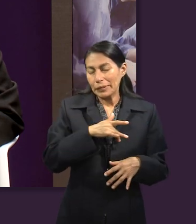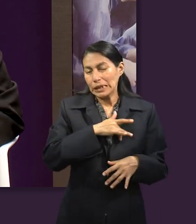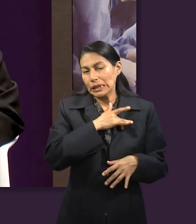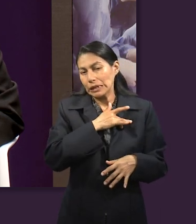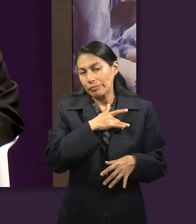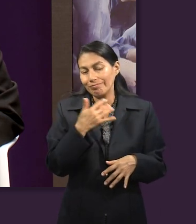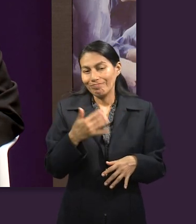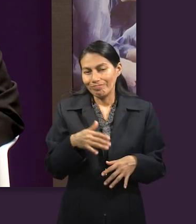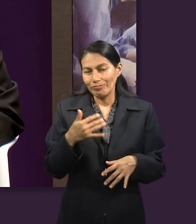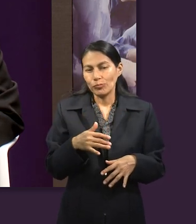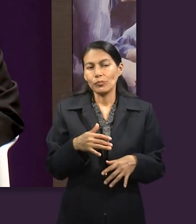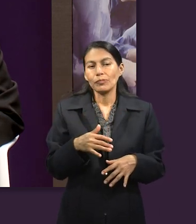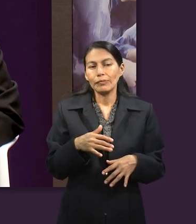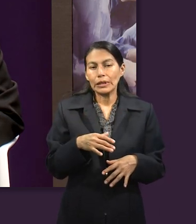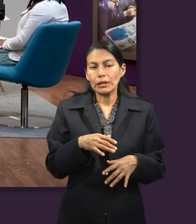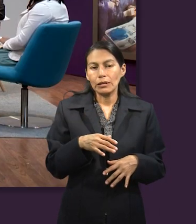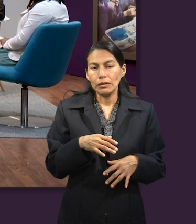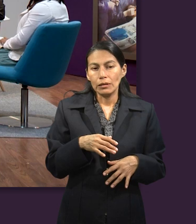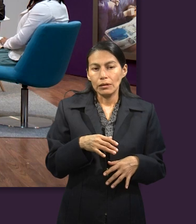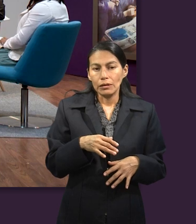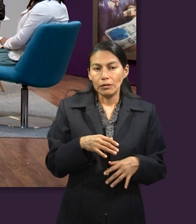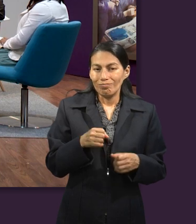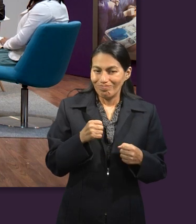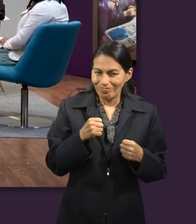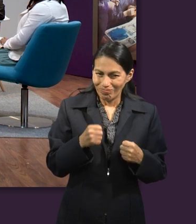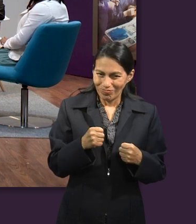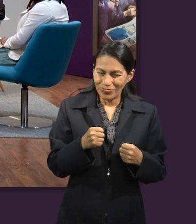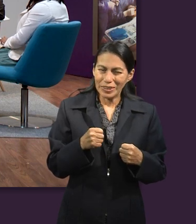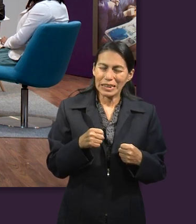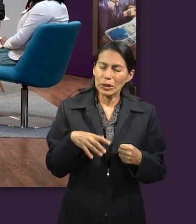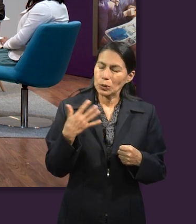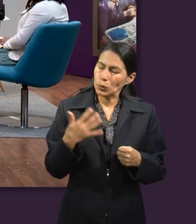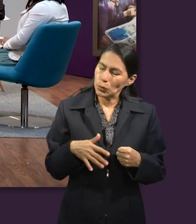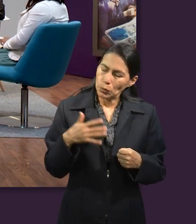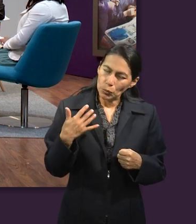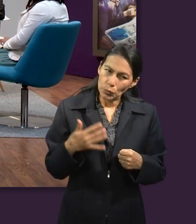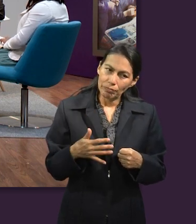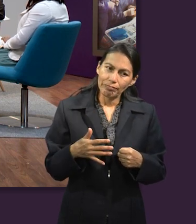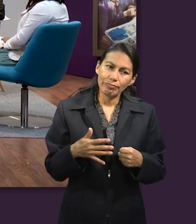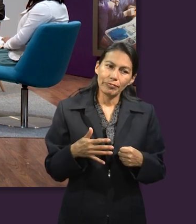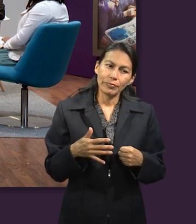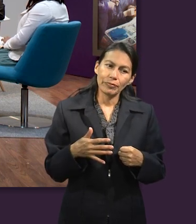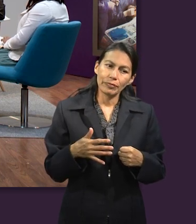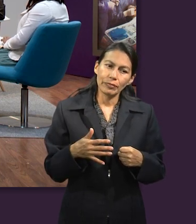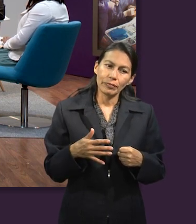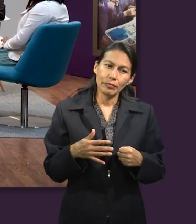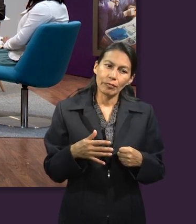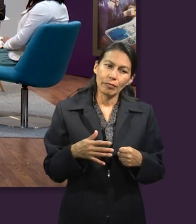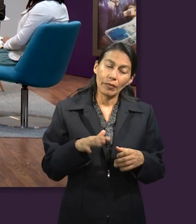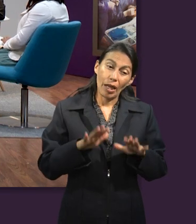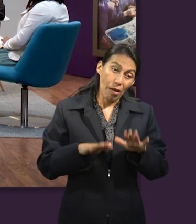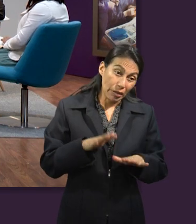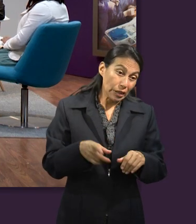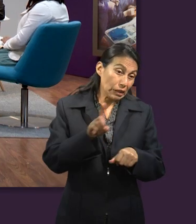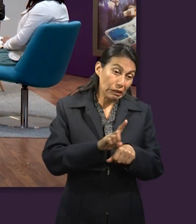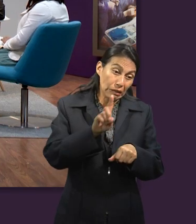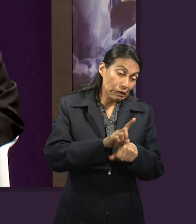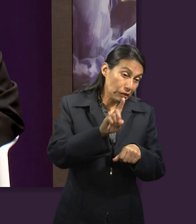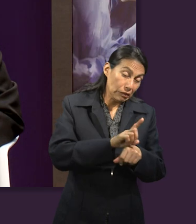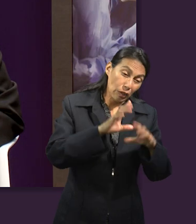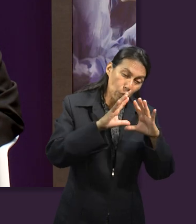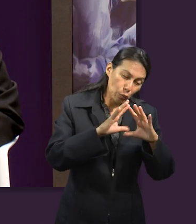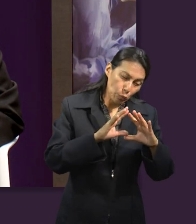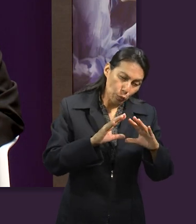nos nos deja un sentimiento fuerte que tarda días